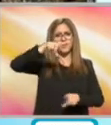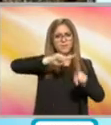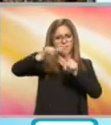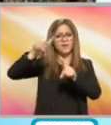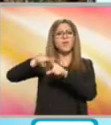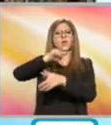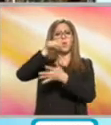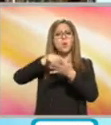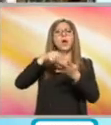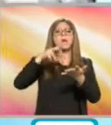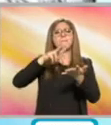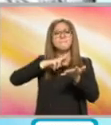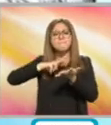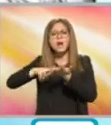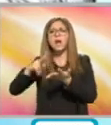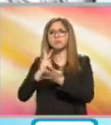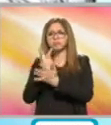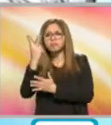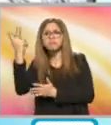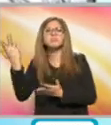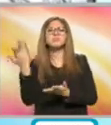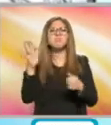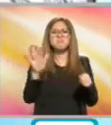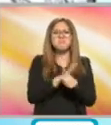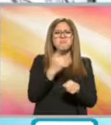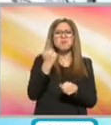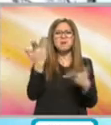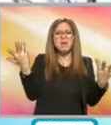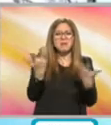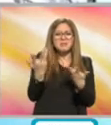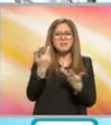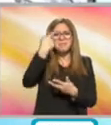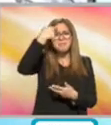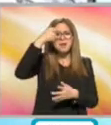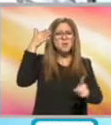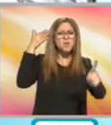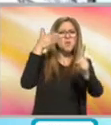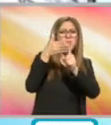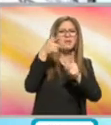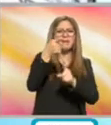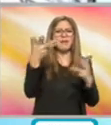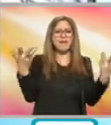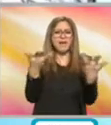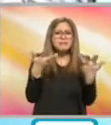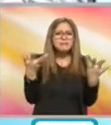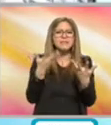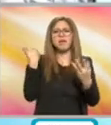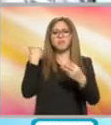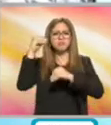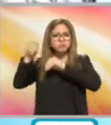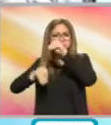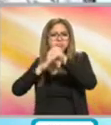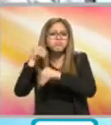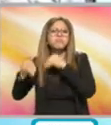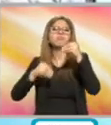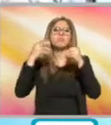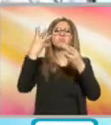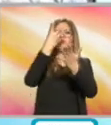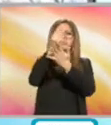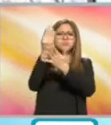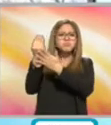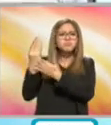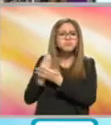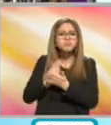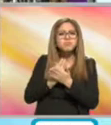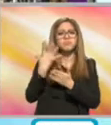de flores, de plantas. ¿Por qué hacer este festival? ¿Cuál es el objetivo principal de decorar, de adornar de